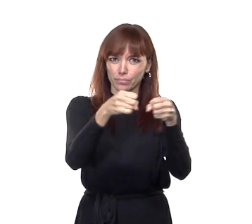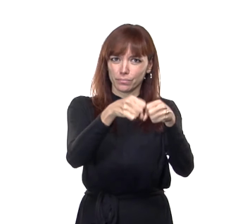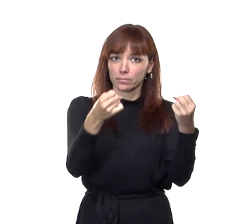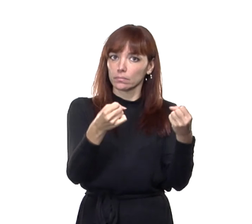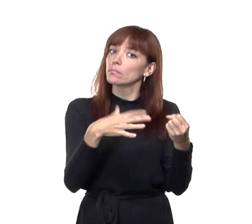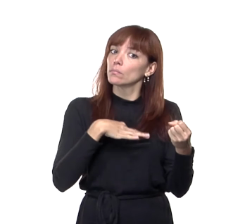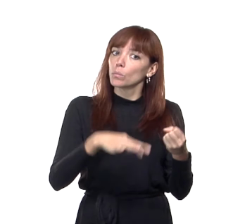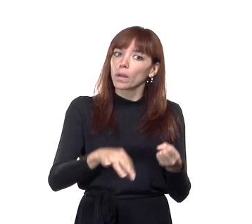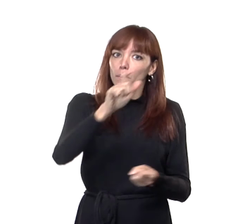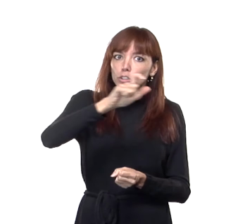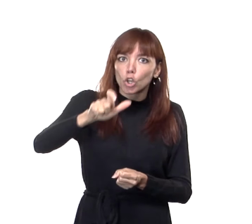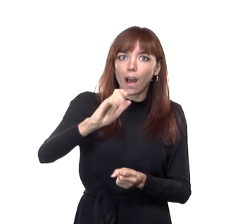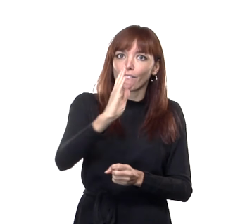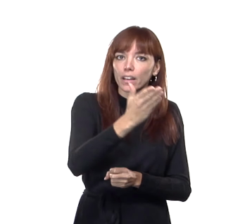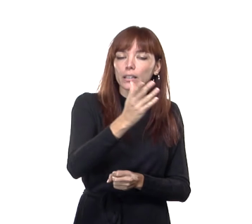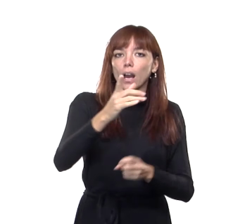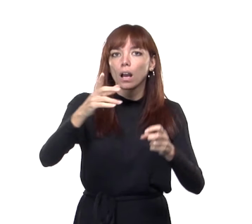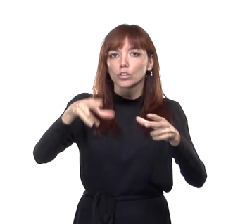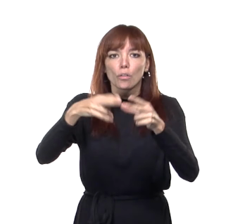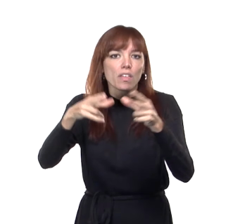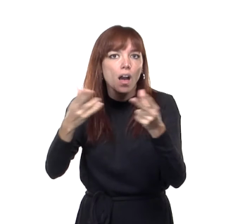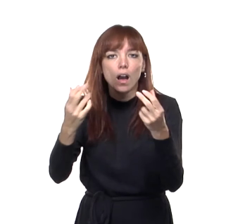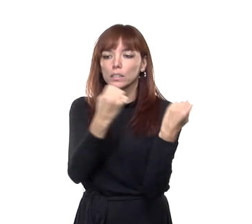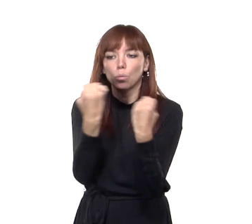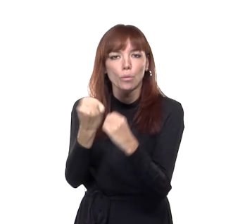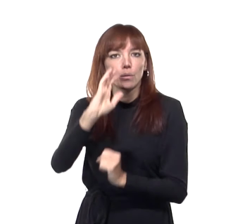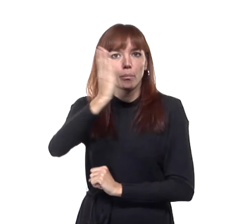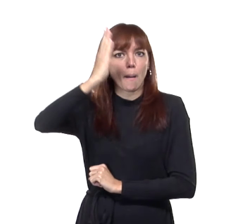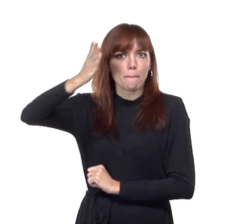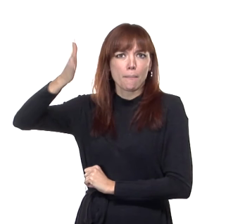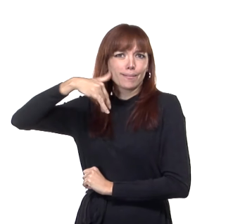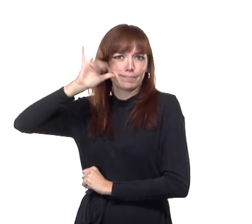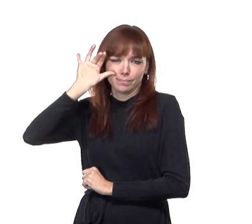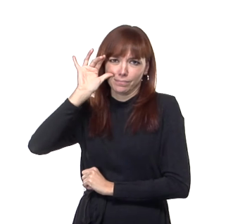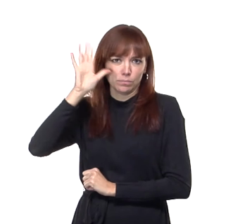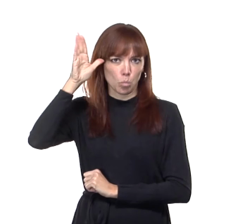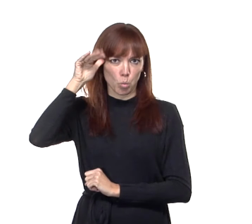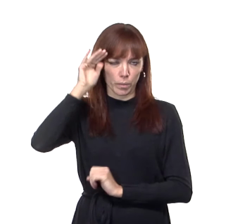las instituciones ya las sociedades a riesgos brutales